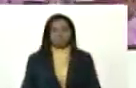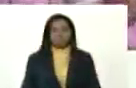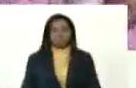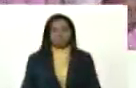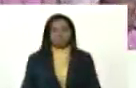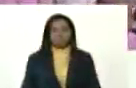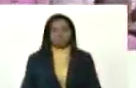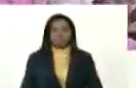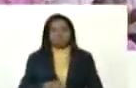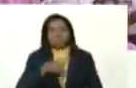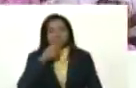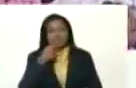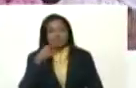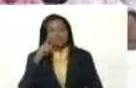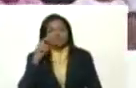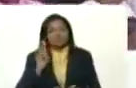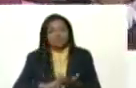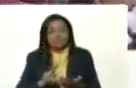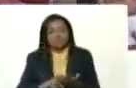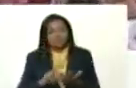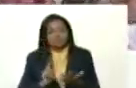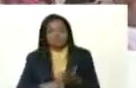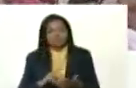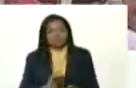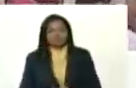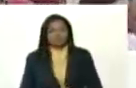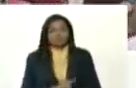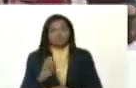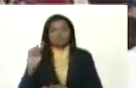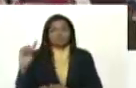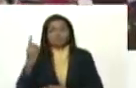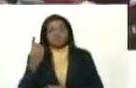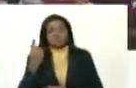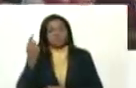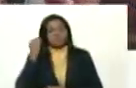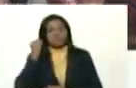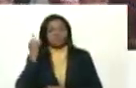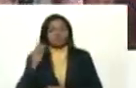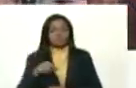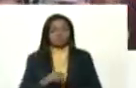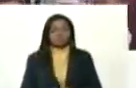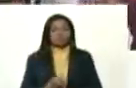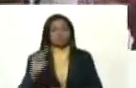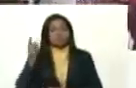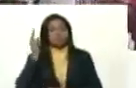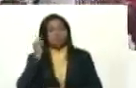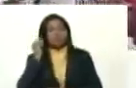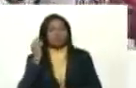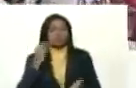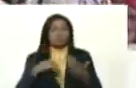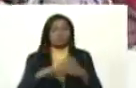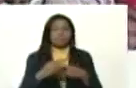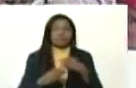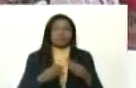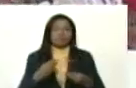Qué belleza, vale. Es único, la mujer es el único ser que puede salir